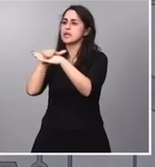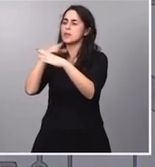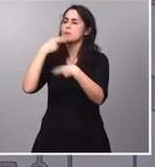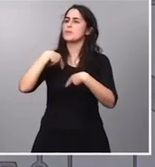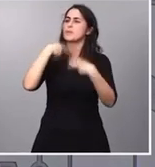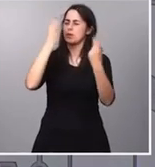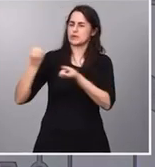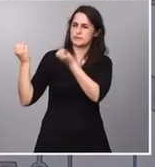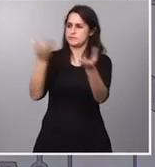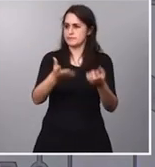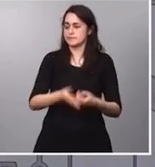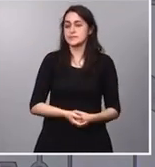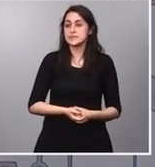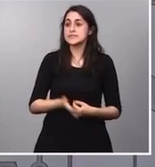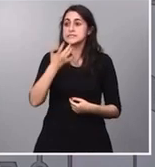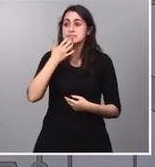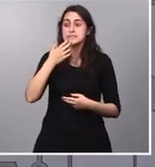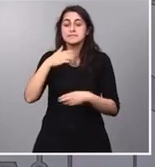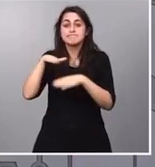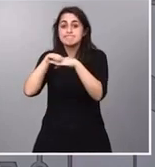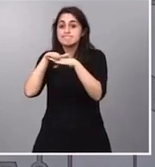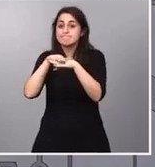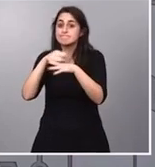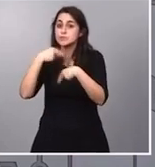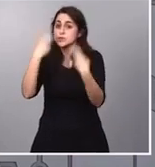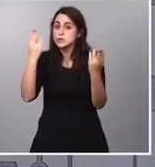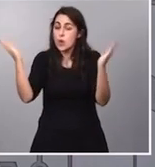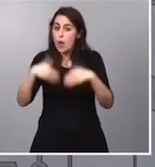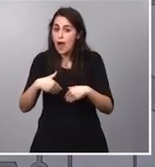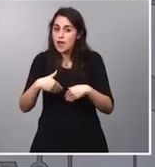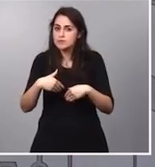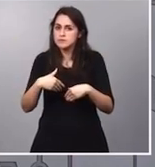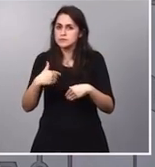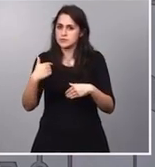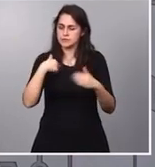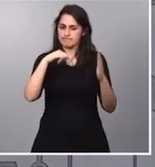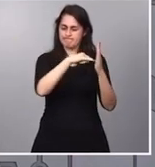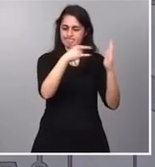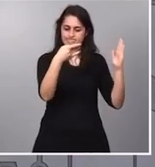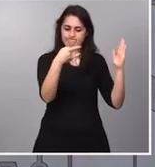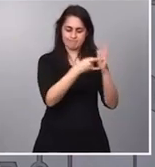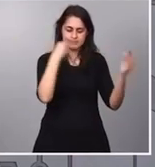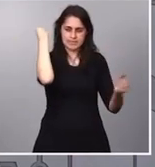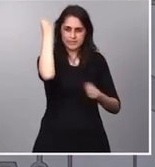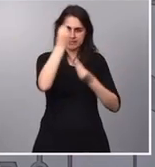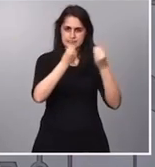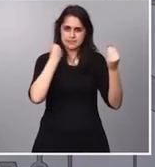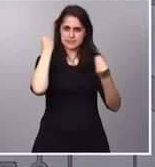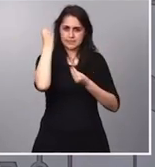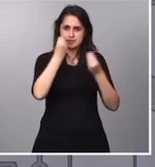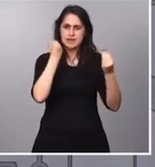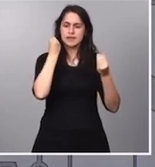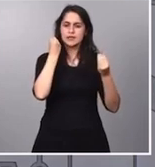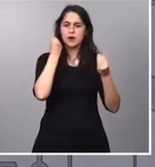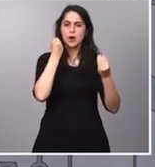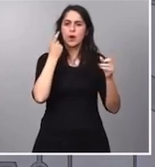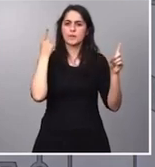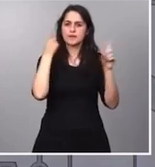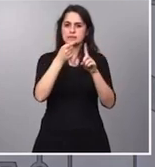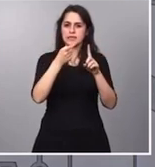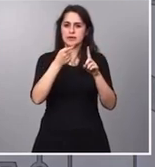No producirse esas disculpas tomaremos todas las medidas que creemos oportunas para defender